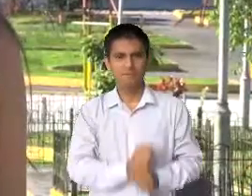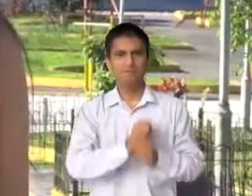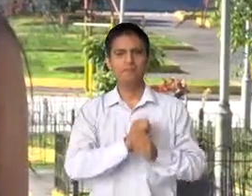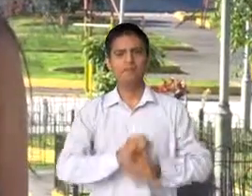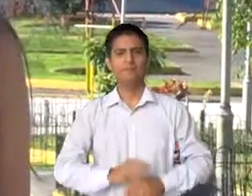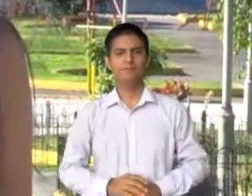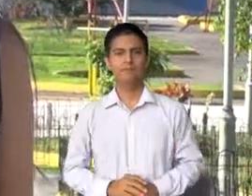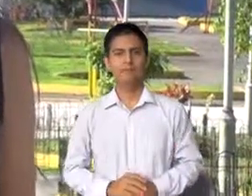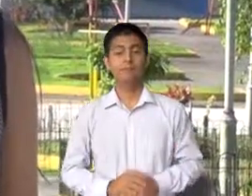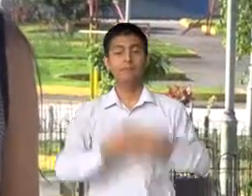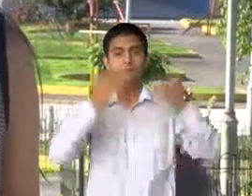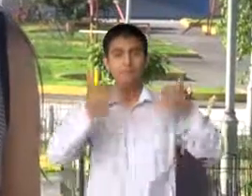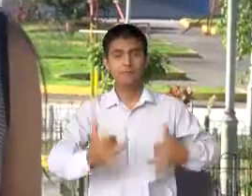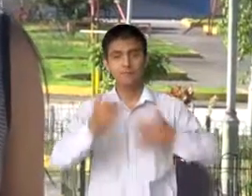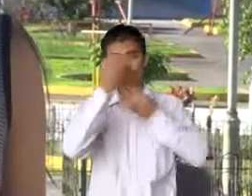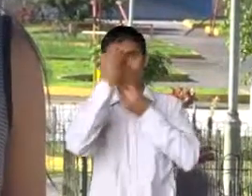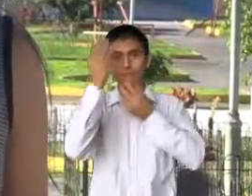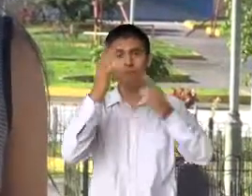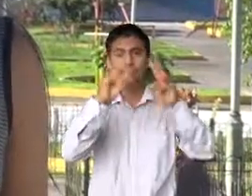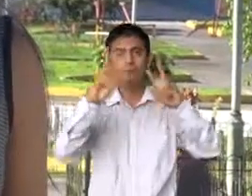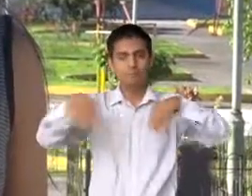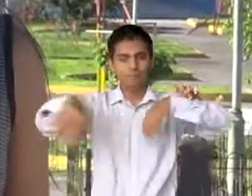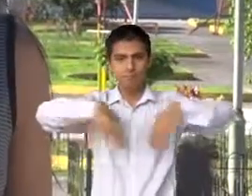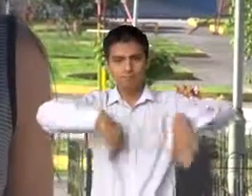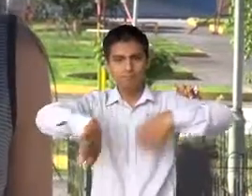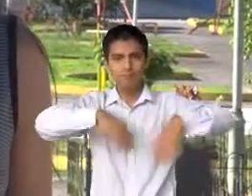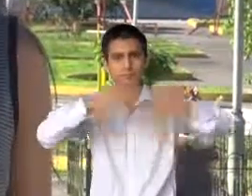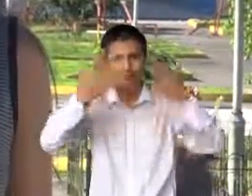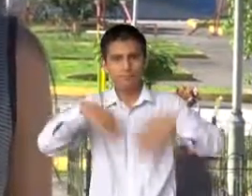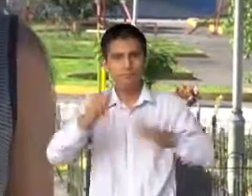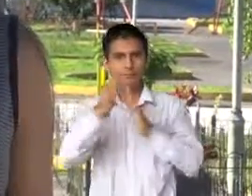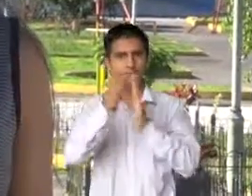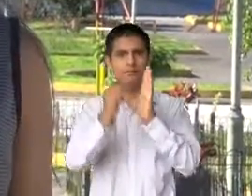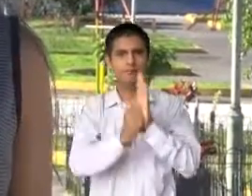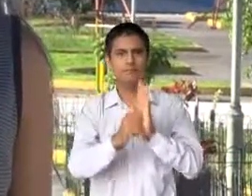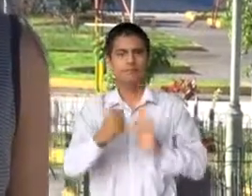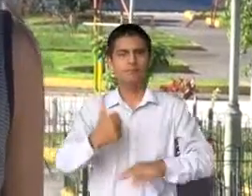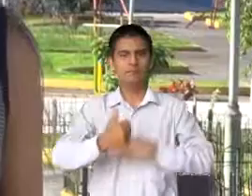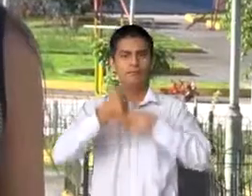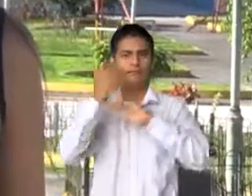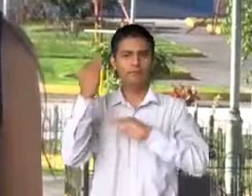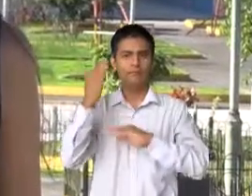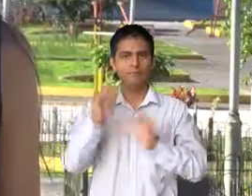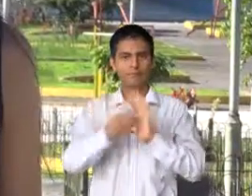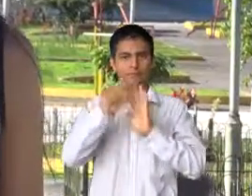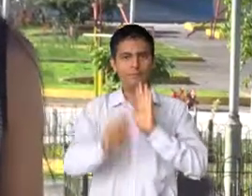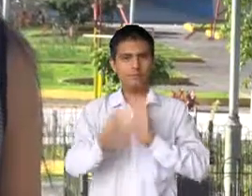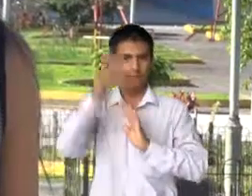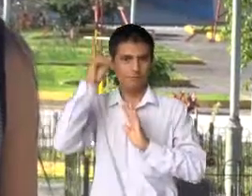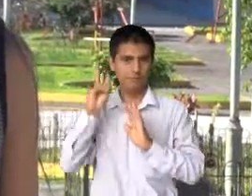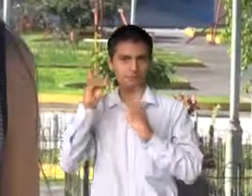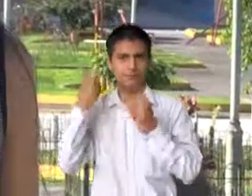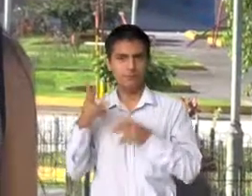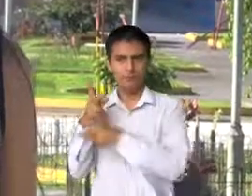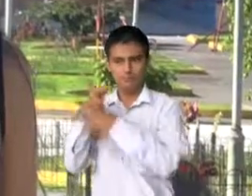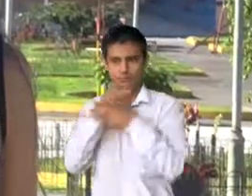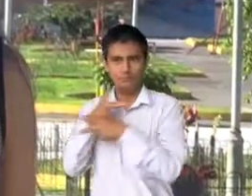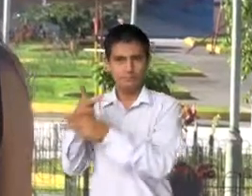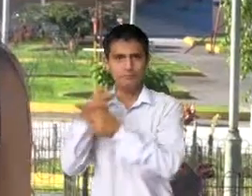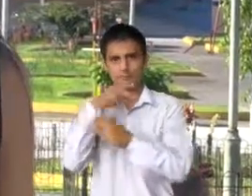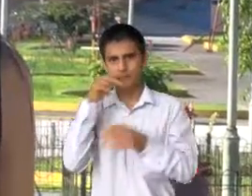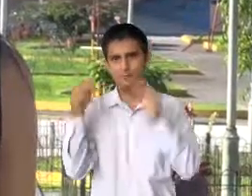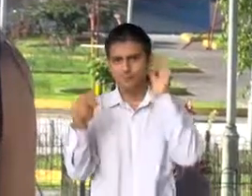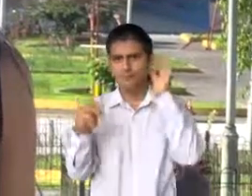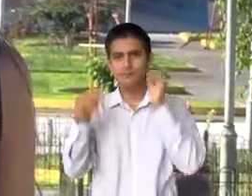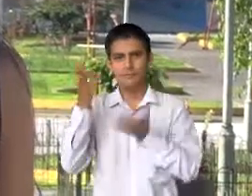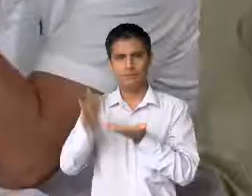A continuación les presentaremos la agenda que cumplió esta semana el alcalde abogado Vinicio Vega, junto a sus concejales y